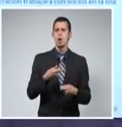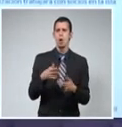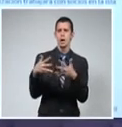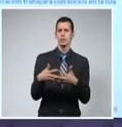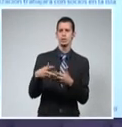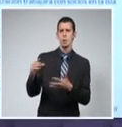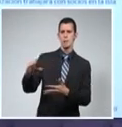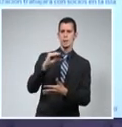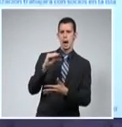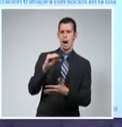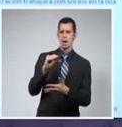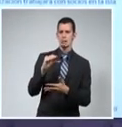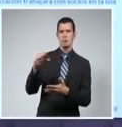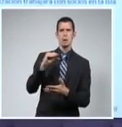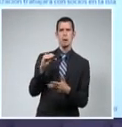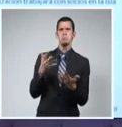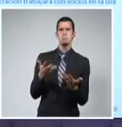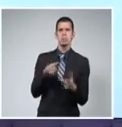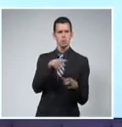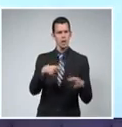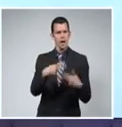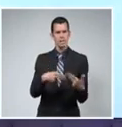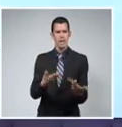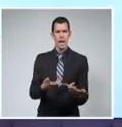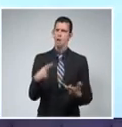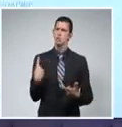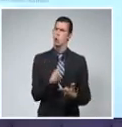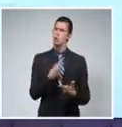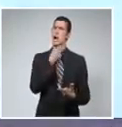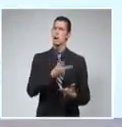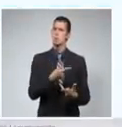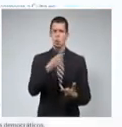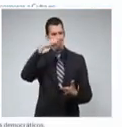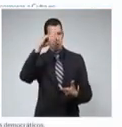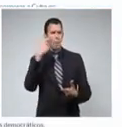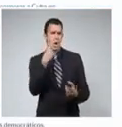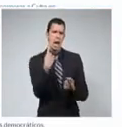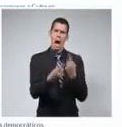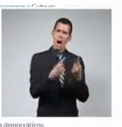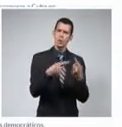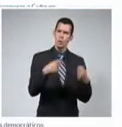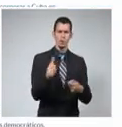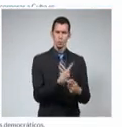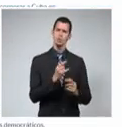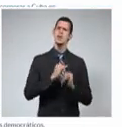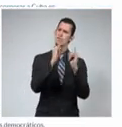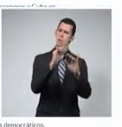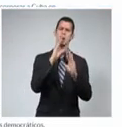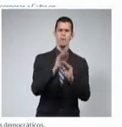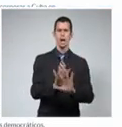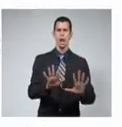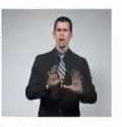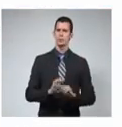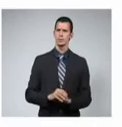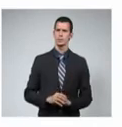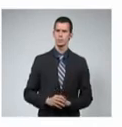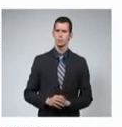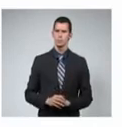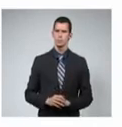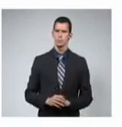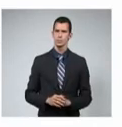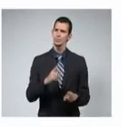$215,000 a través de la NET. Vamos a ver otro ejemplo. Editorial Hipermedia INC. Vamos a ver qué ocurre con ellos.